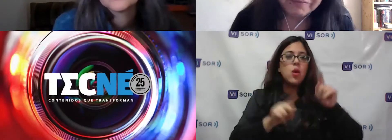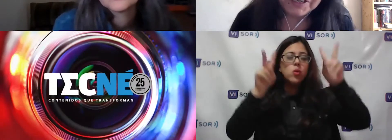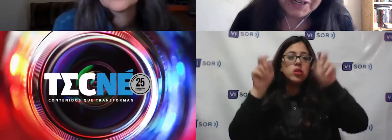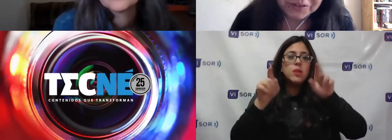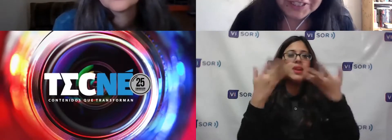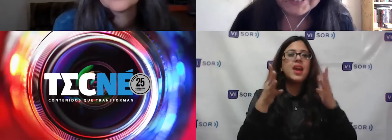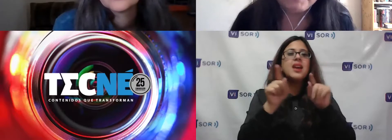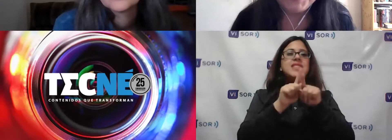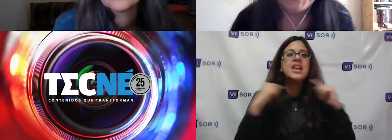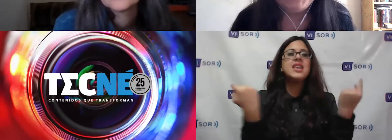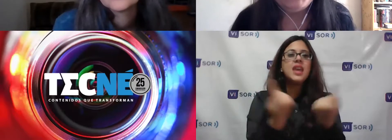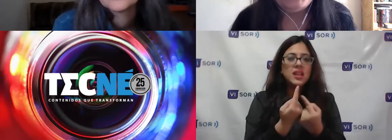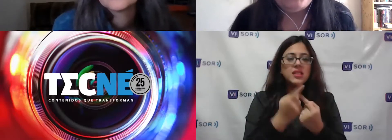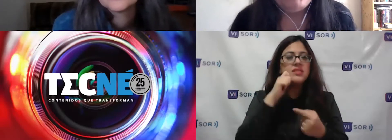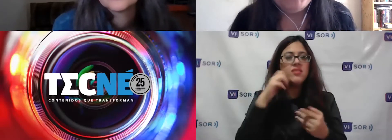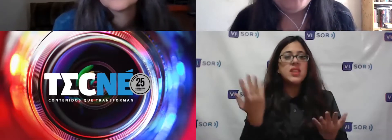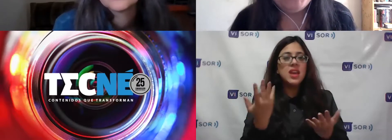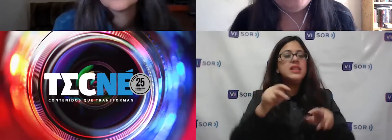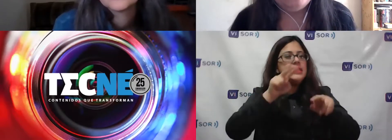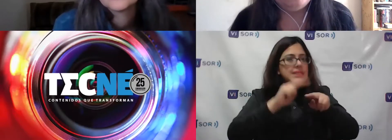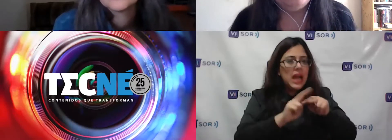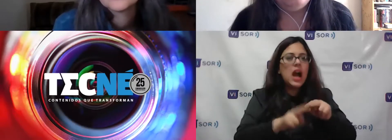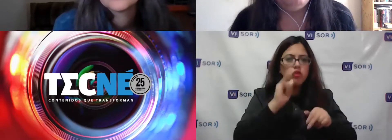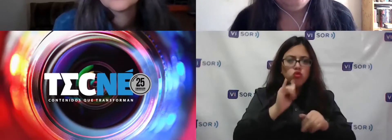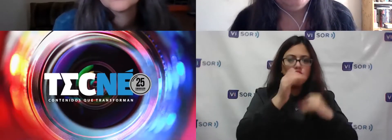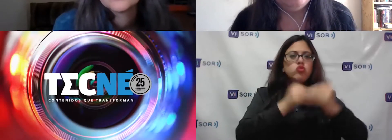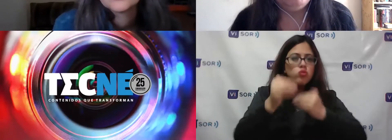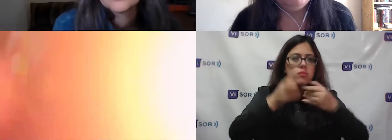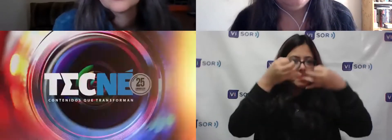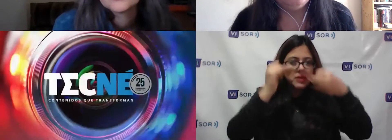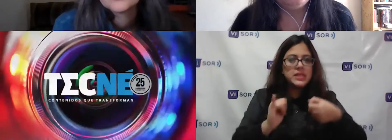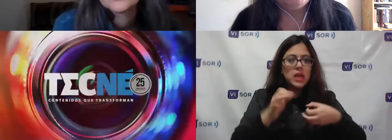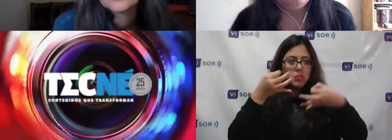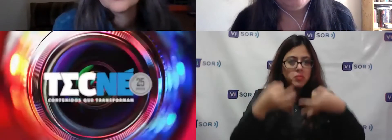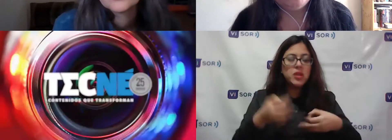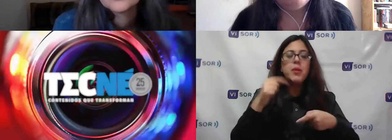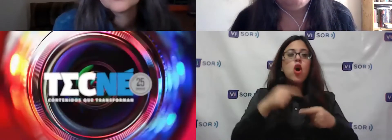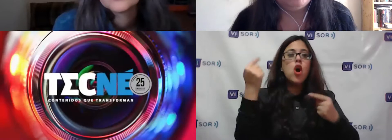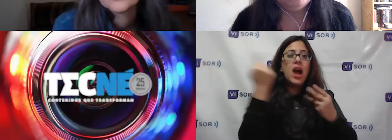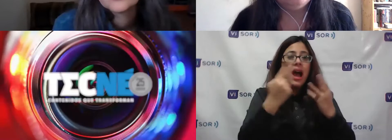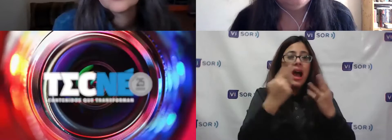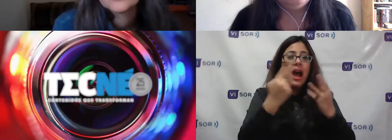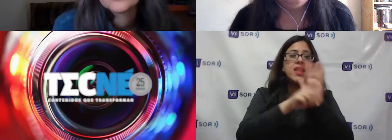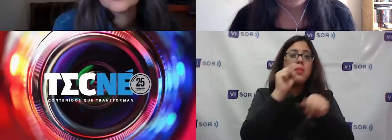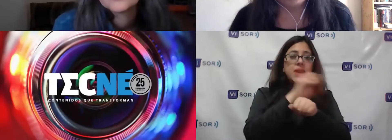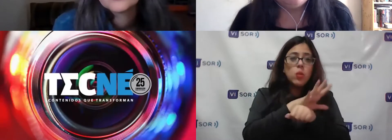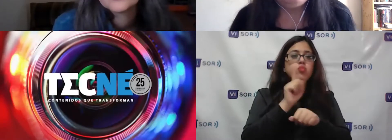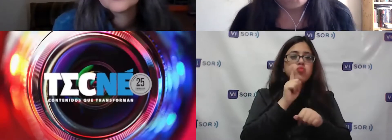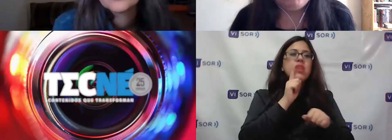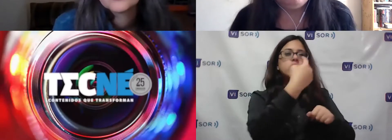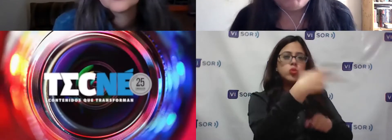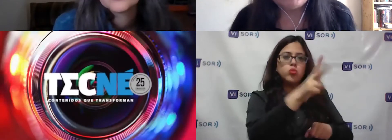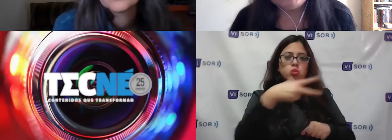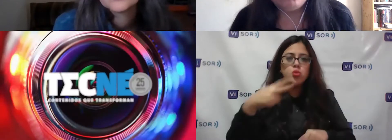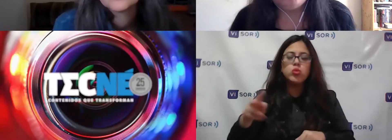valga la redundancia se aplican pero que obviamente cada película tiene su particular hay que saber verla si es